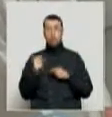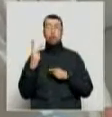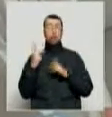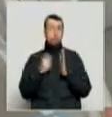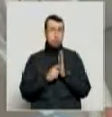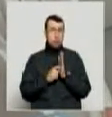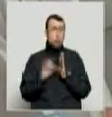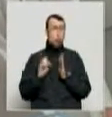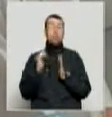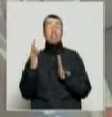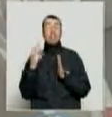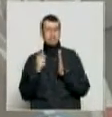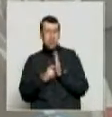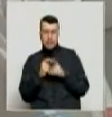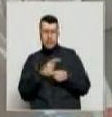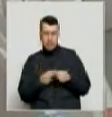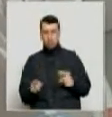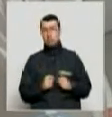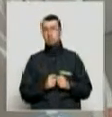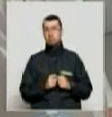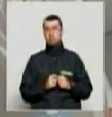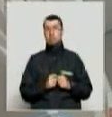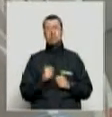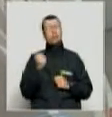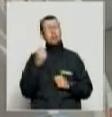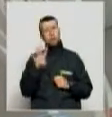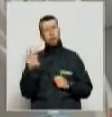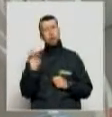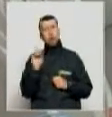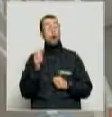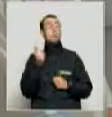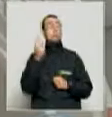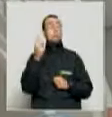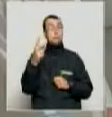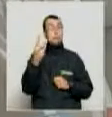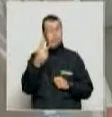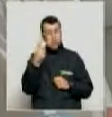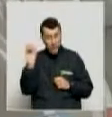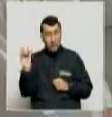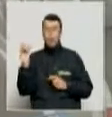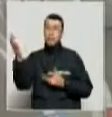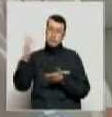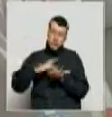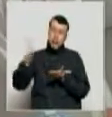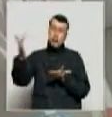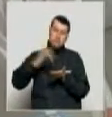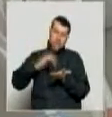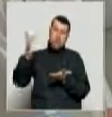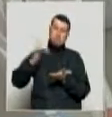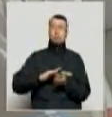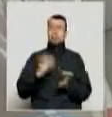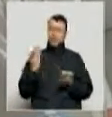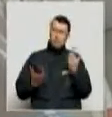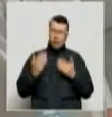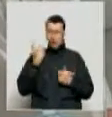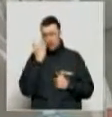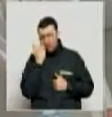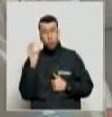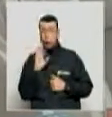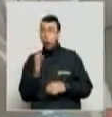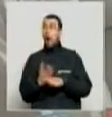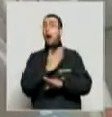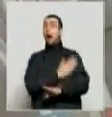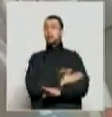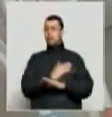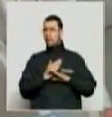sesiones que uno puede manejar son de 14 a 20 sesiones dependiendo de si el paciente tiene alguna patología o si solamente es un contexto preventivo como